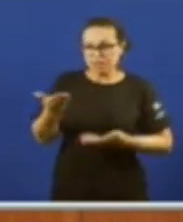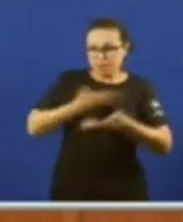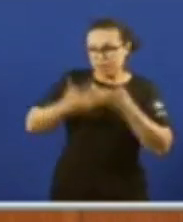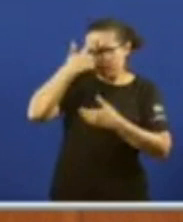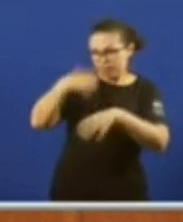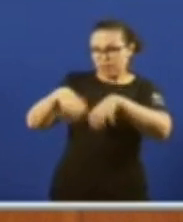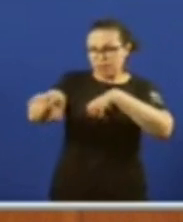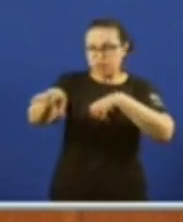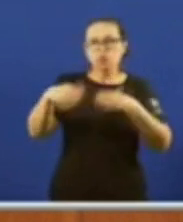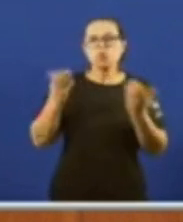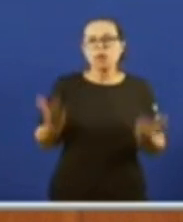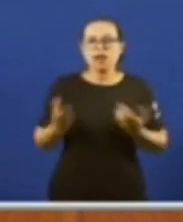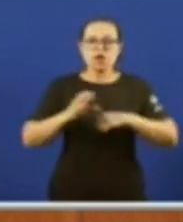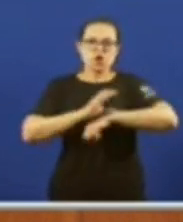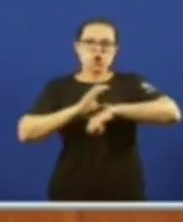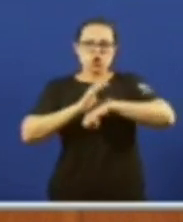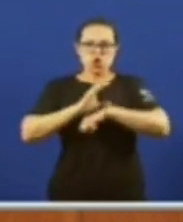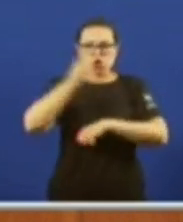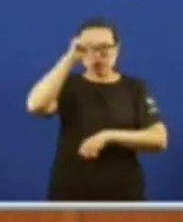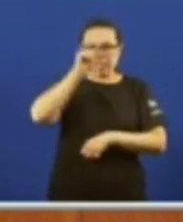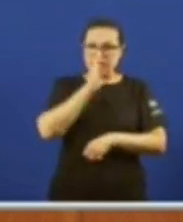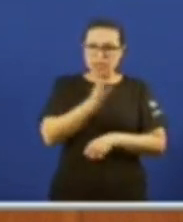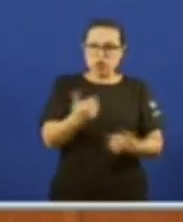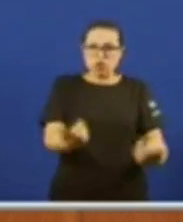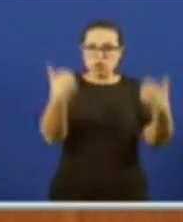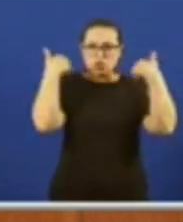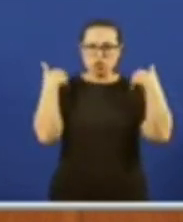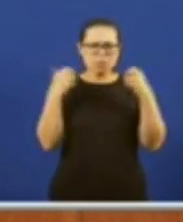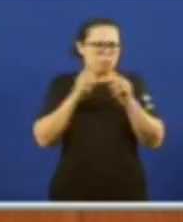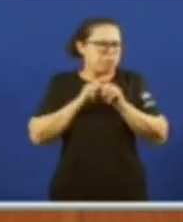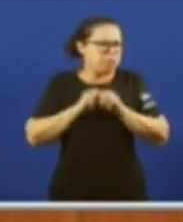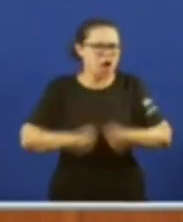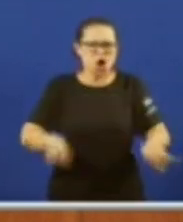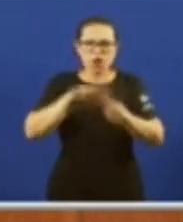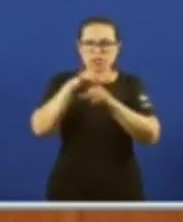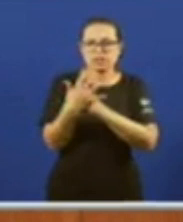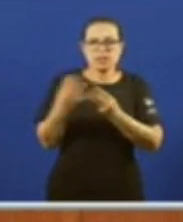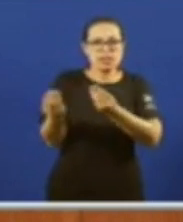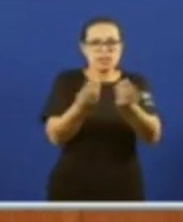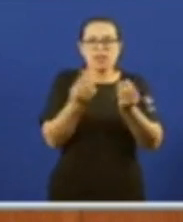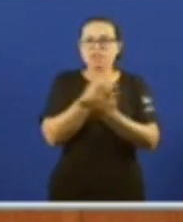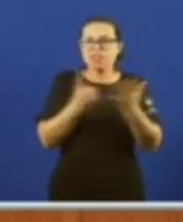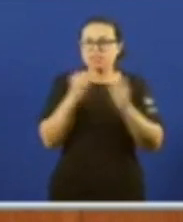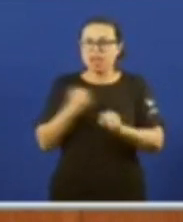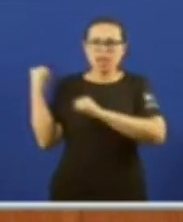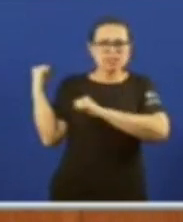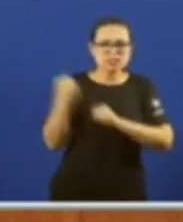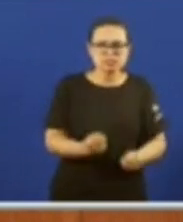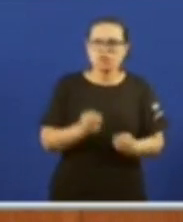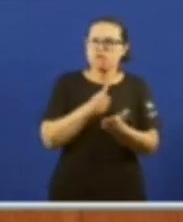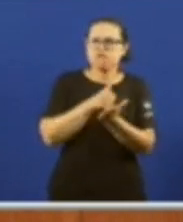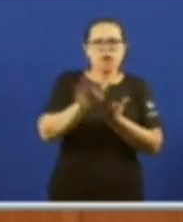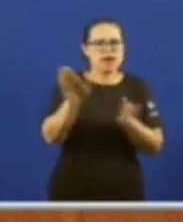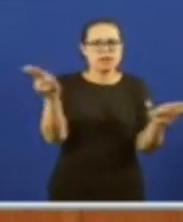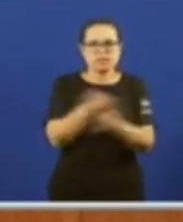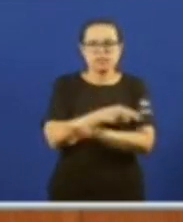lugar: cesar ao conselleiro directamente responsable do maior desastre ecolóxico dos últimos 16 anos, aceptar unha comisión